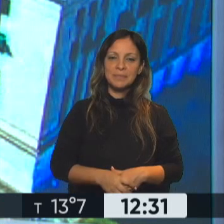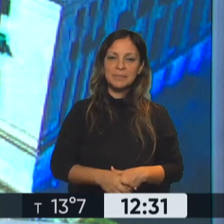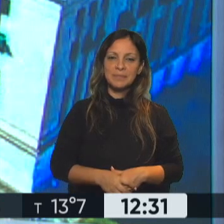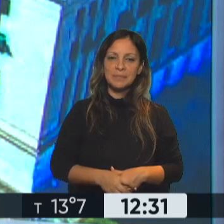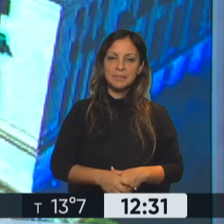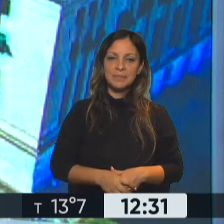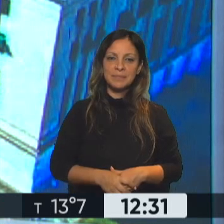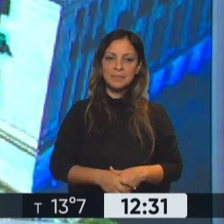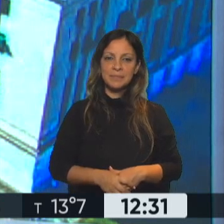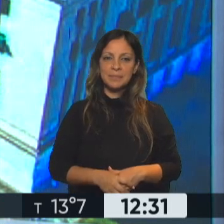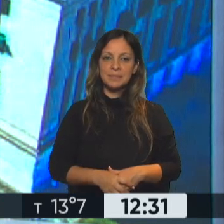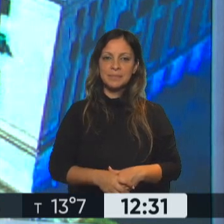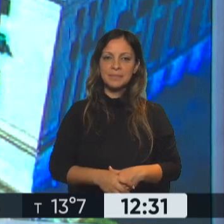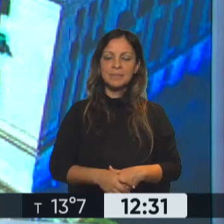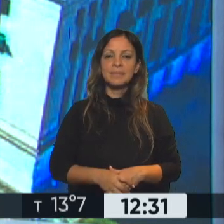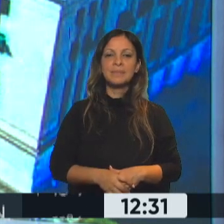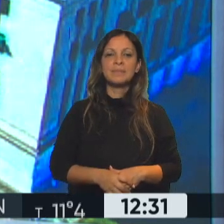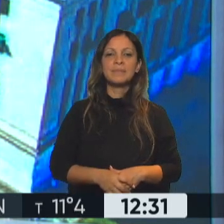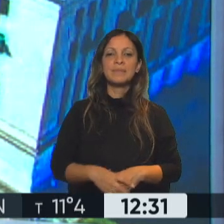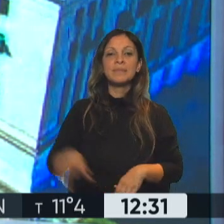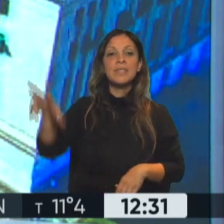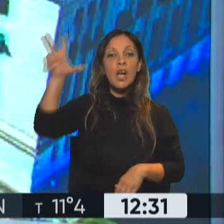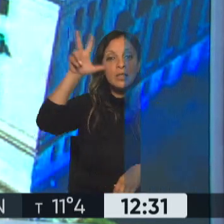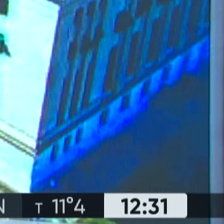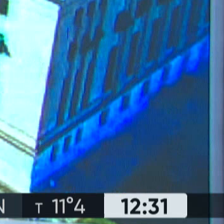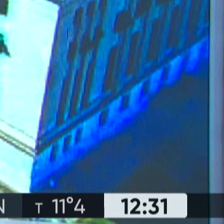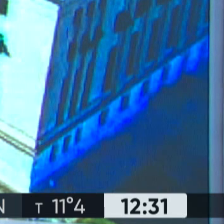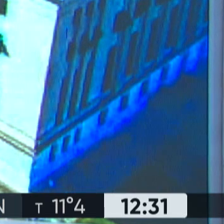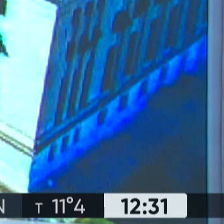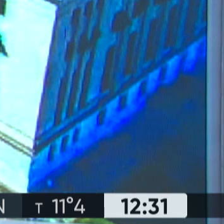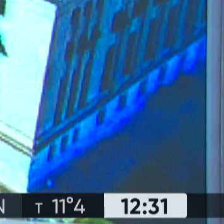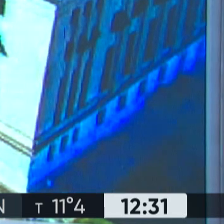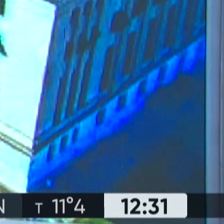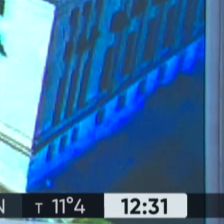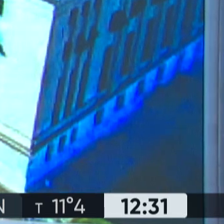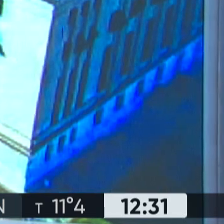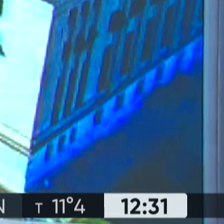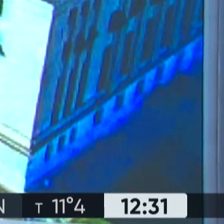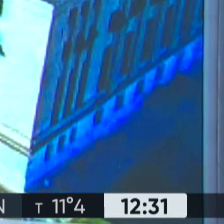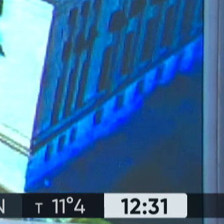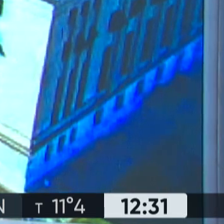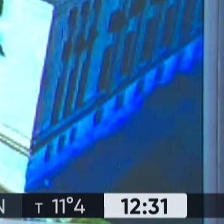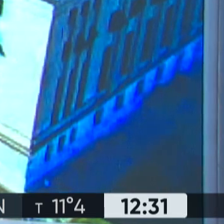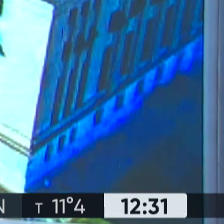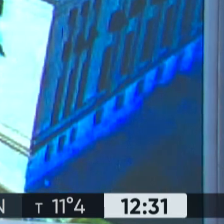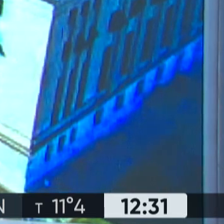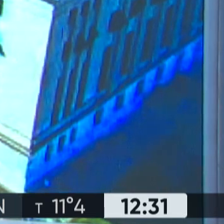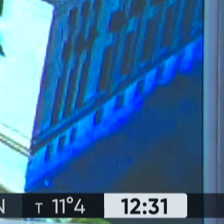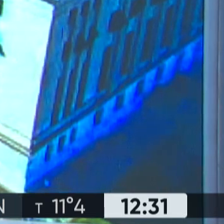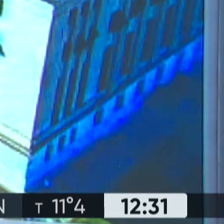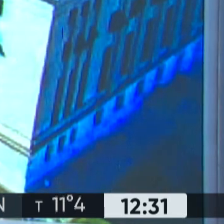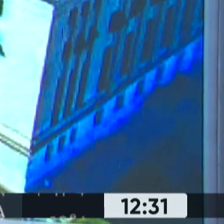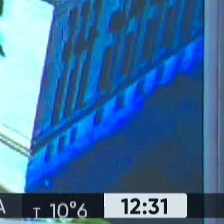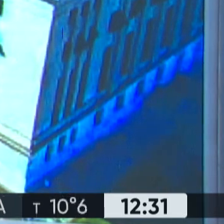Una buena noticia: por octavo año consecutivo, la Universidad de Buenos Aires se posicionó como la mejor facultad de